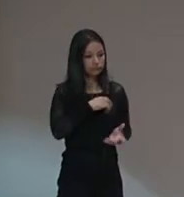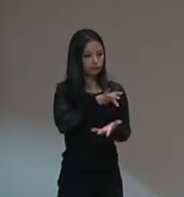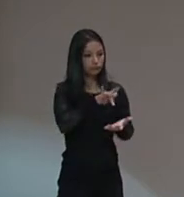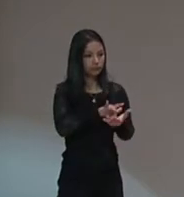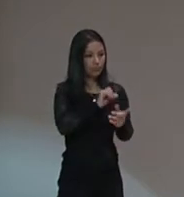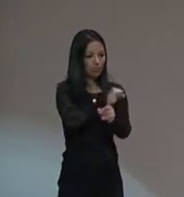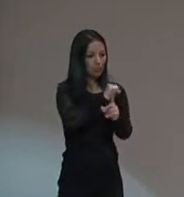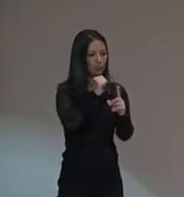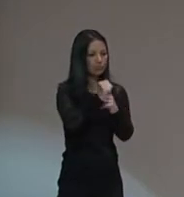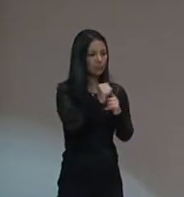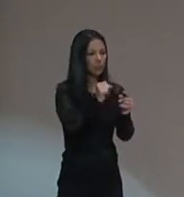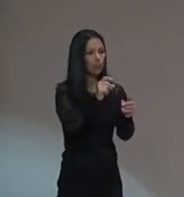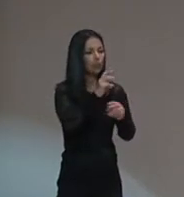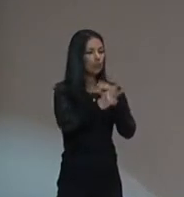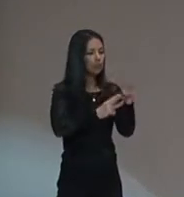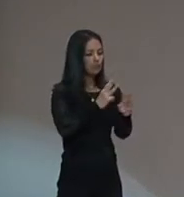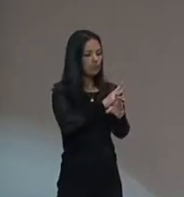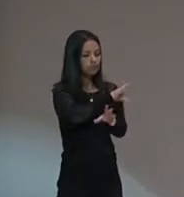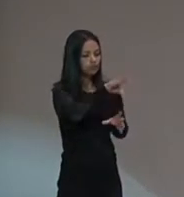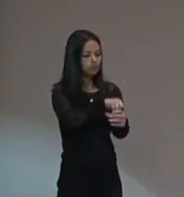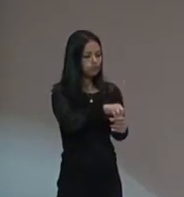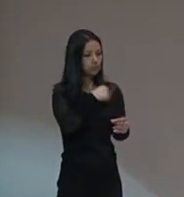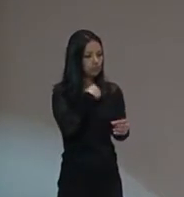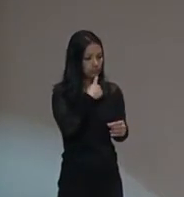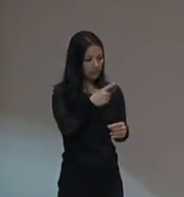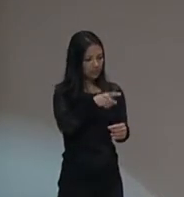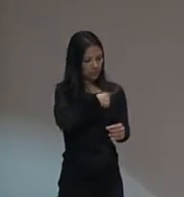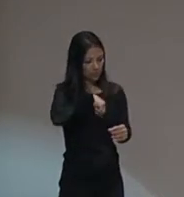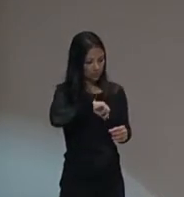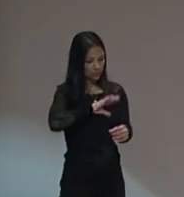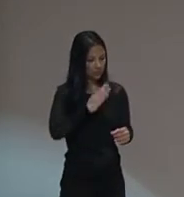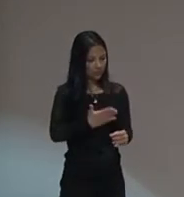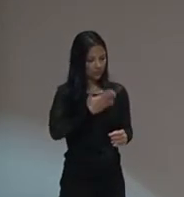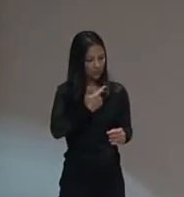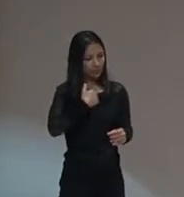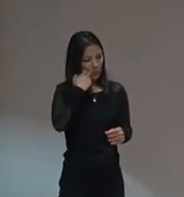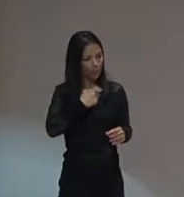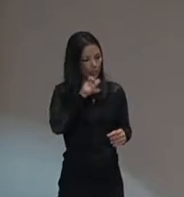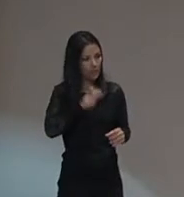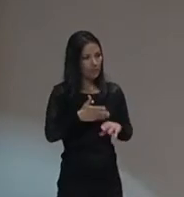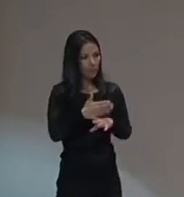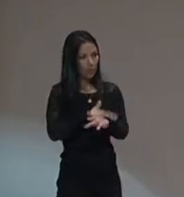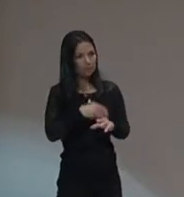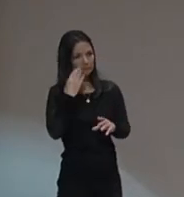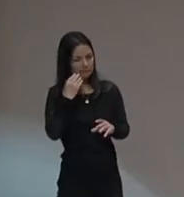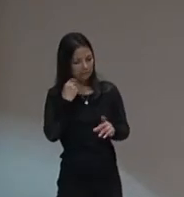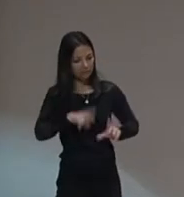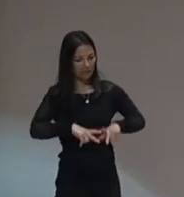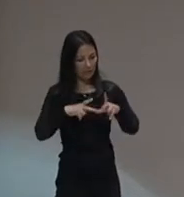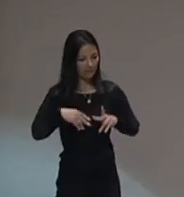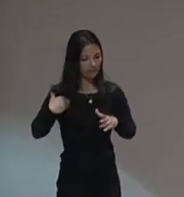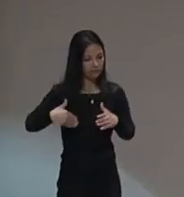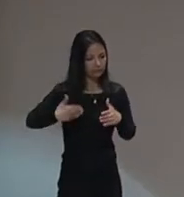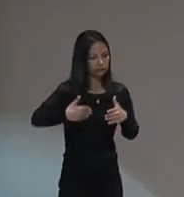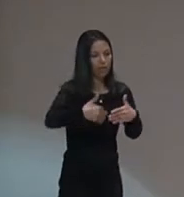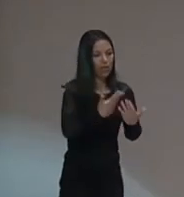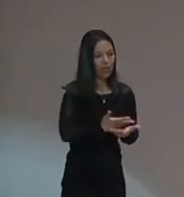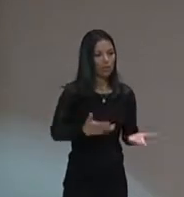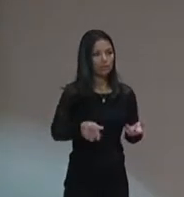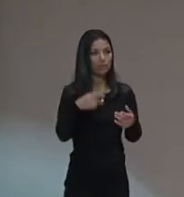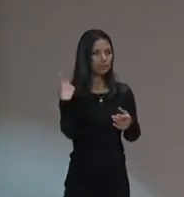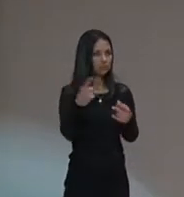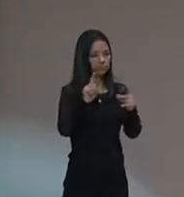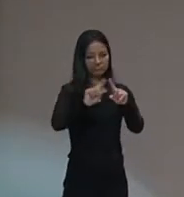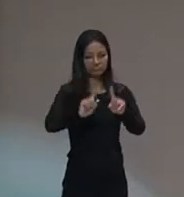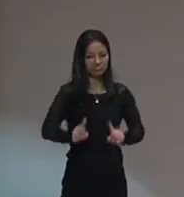mundo social, como seres humanos que también hemos vivido y hemos padecido múltiples formas de